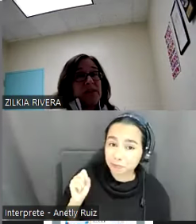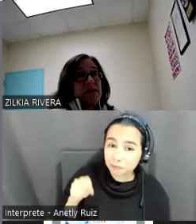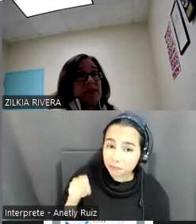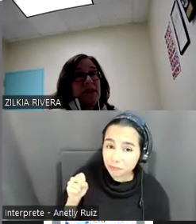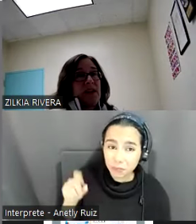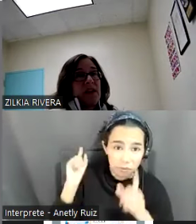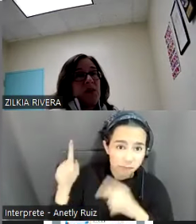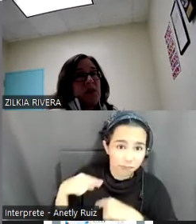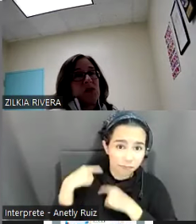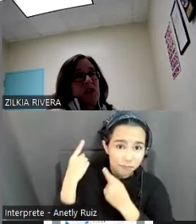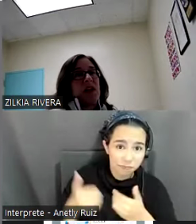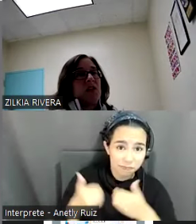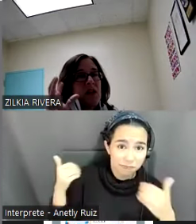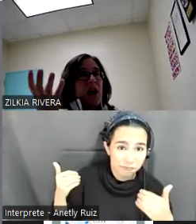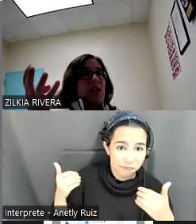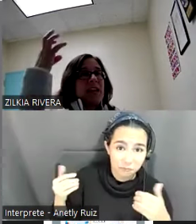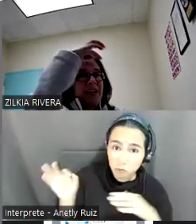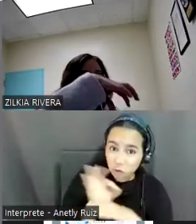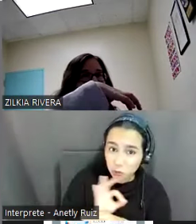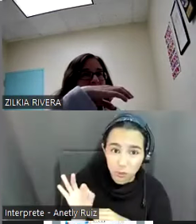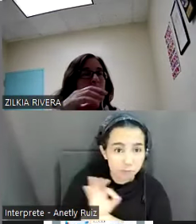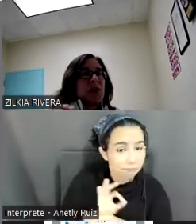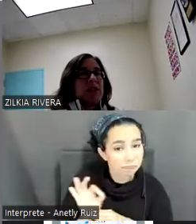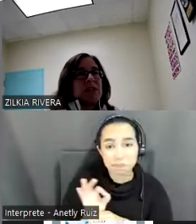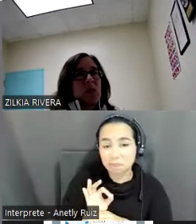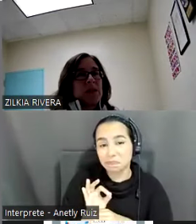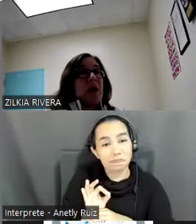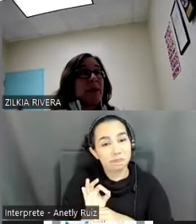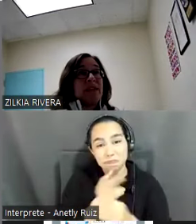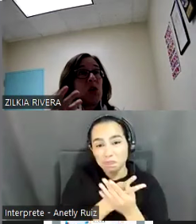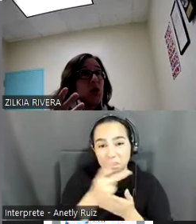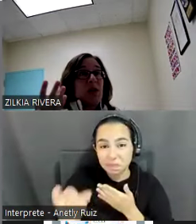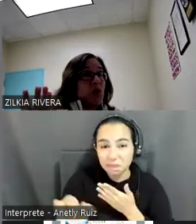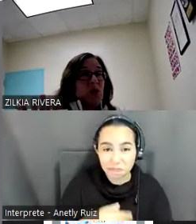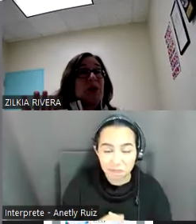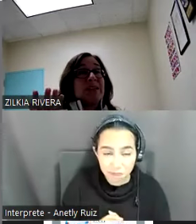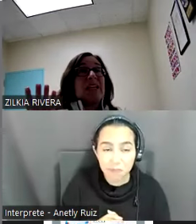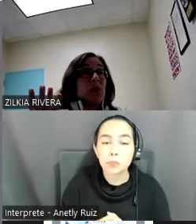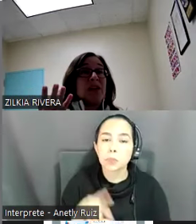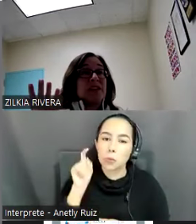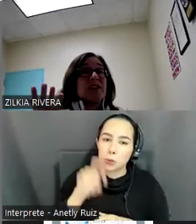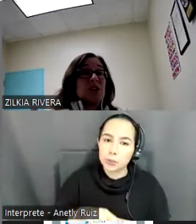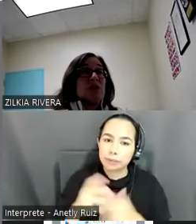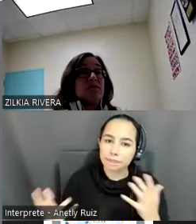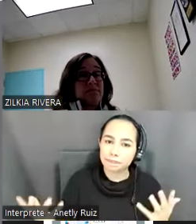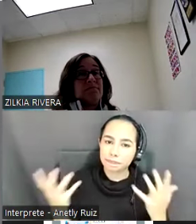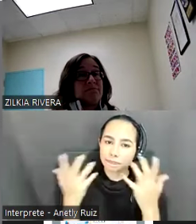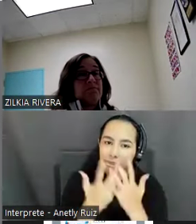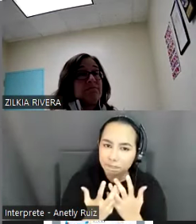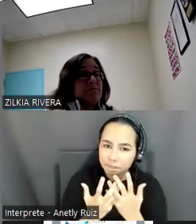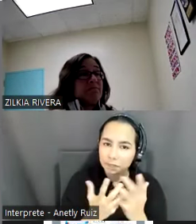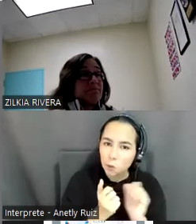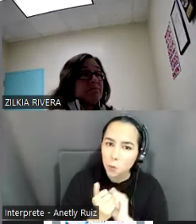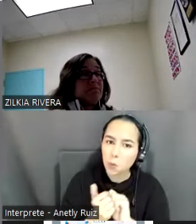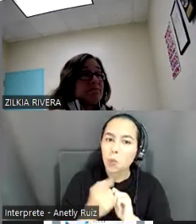efectiva, que por el contrario, hay que integrar el componente de salud mental y parte del Sí. cuidado preventivo y de atención.